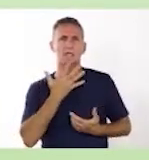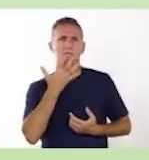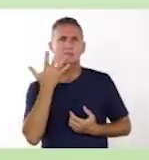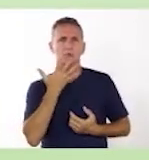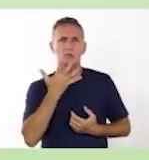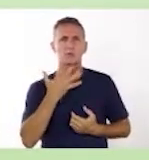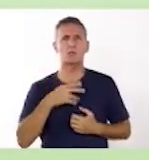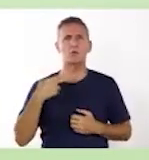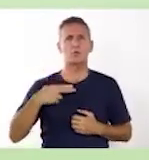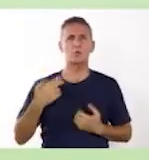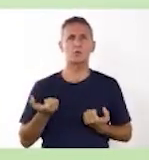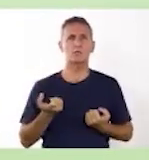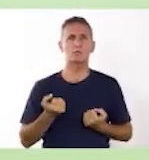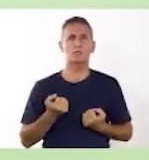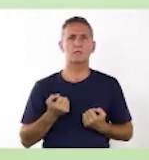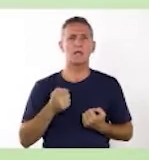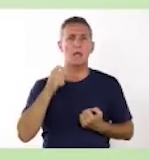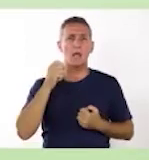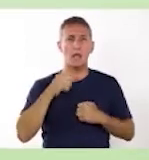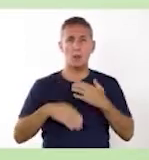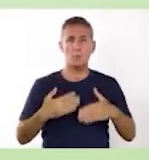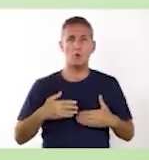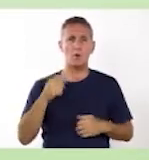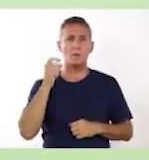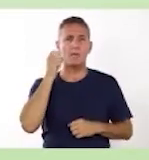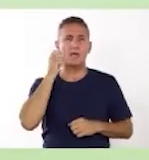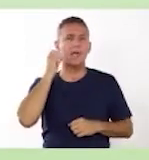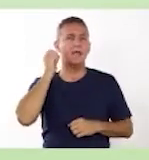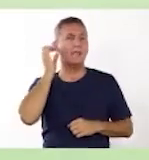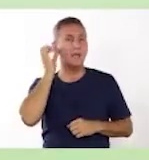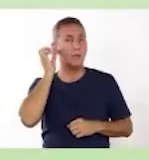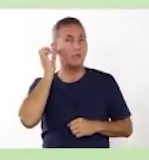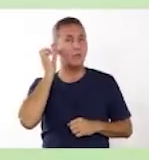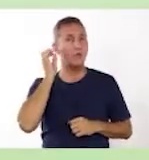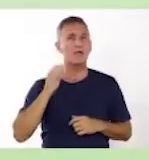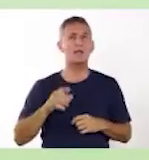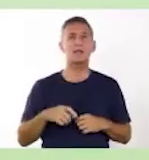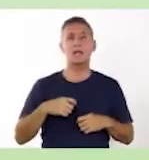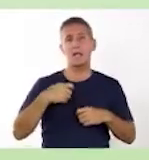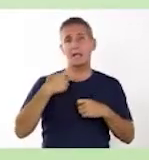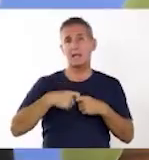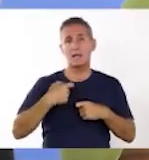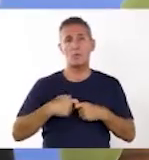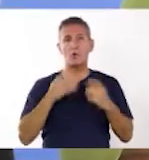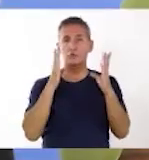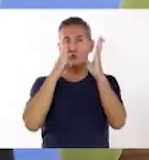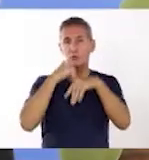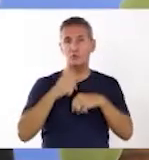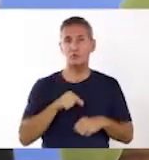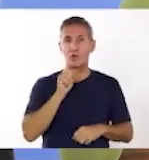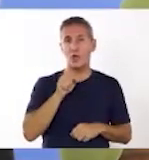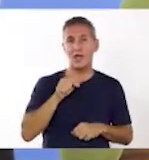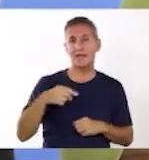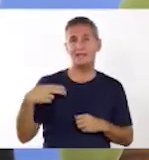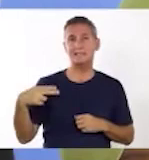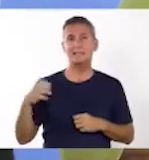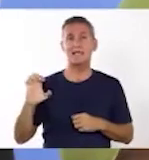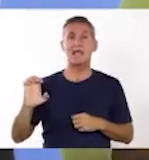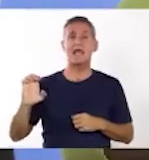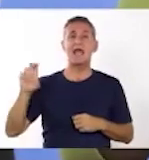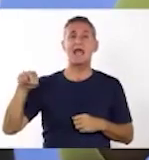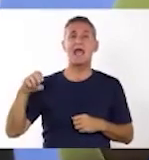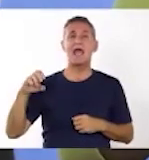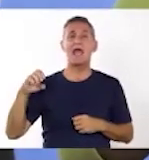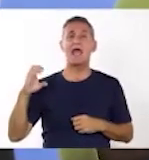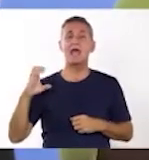la situación de la mujer cuando se ve sin la presencia del esposo. Aquí Héctor,